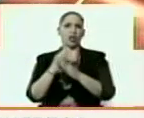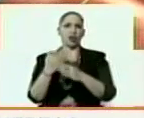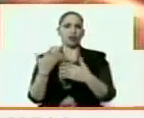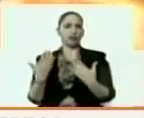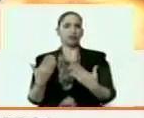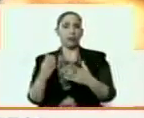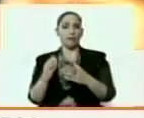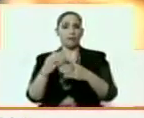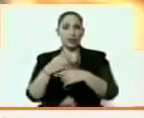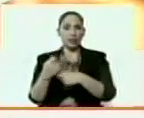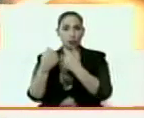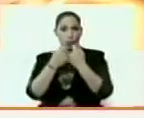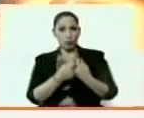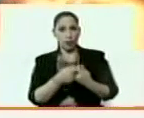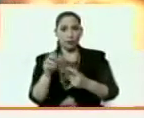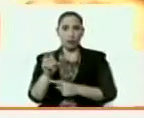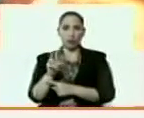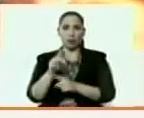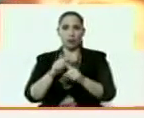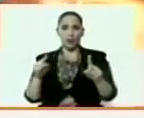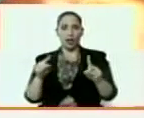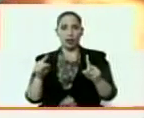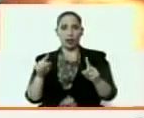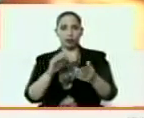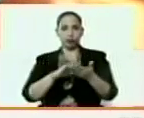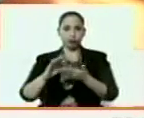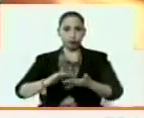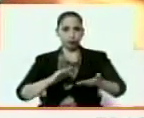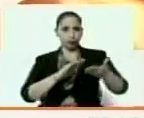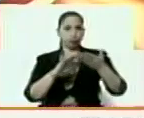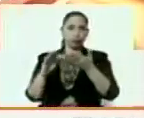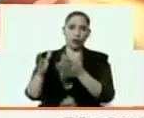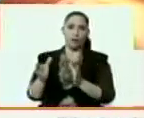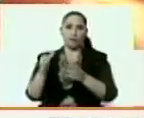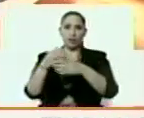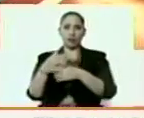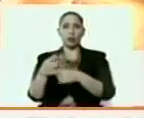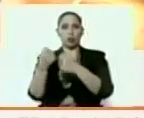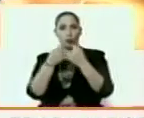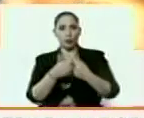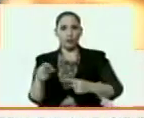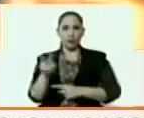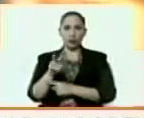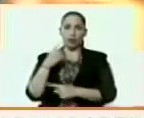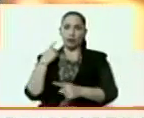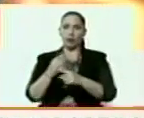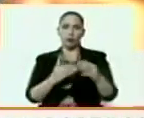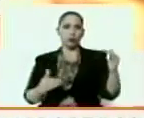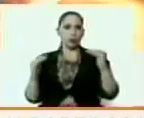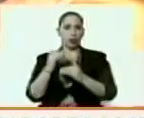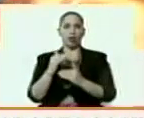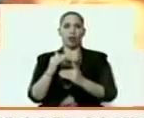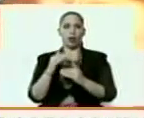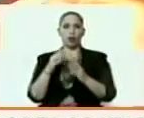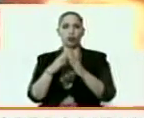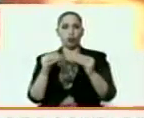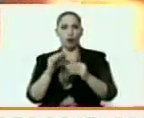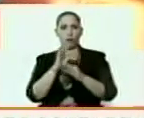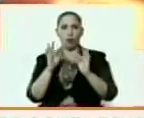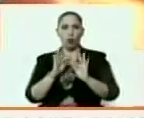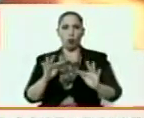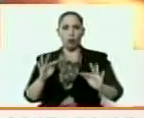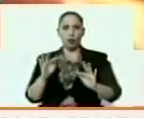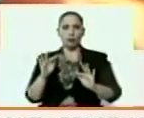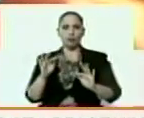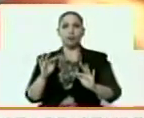de la economía venezolana. Y para resolver la asfixia de la economía venezolana, bueno, tenemos que superar justamente los mecanismos de dependencia.